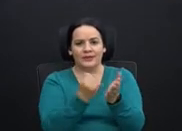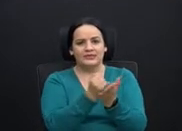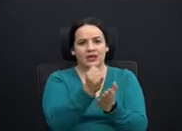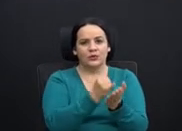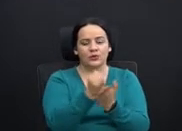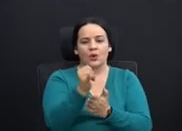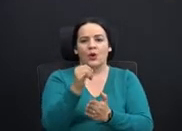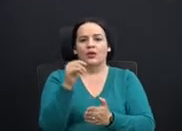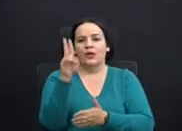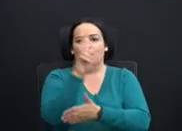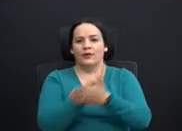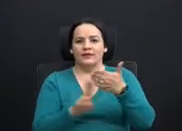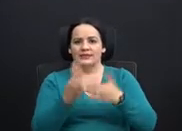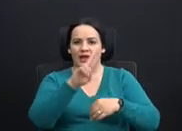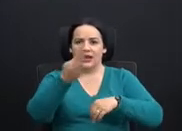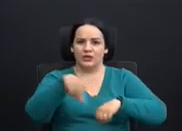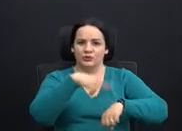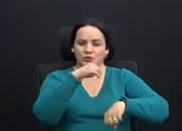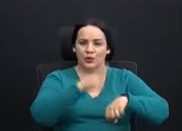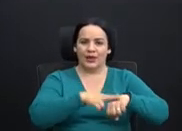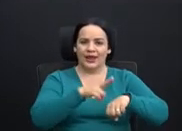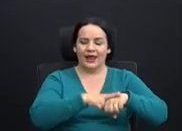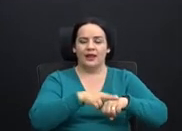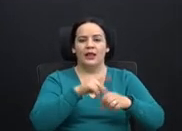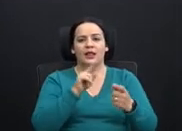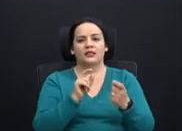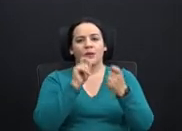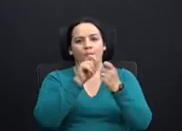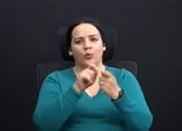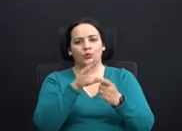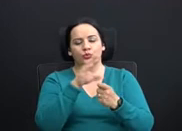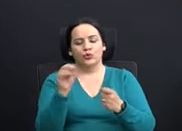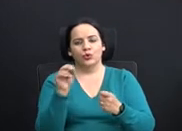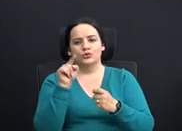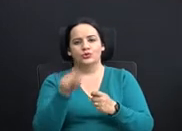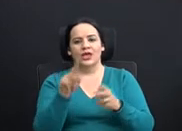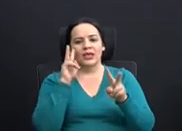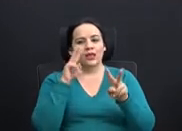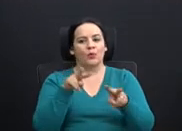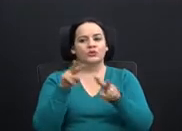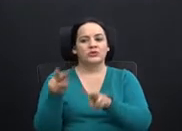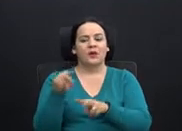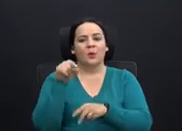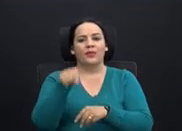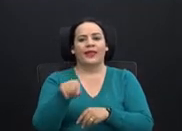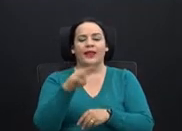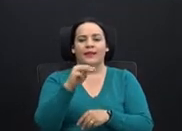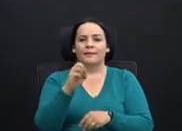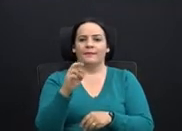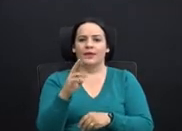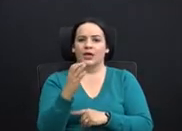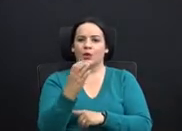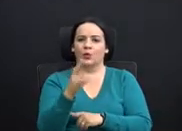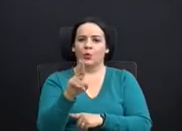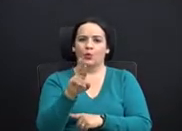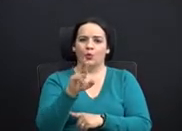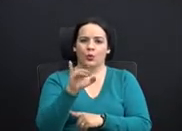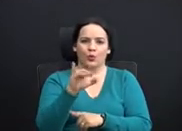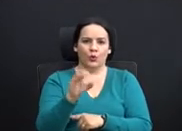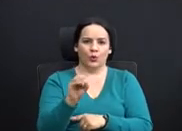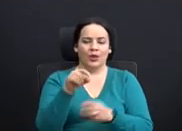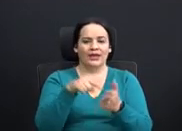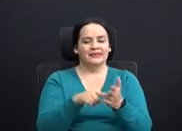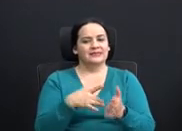Universidad Nacional sobre puntos de muestreo del mercurio. Entonces, en ese sentido, creo yo que